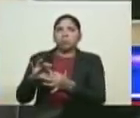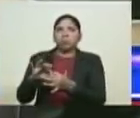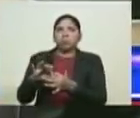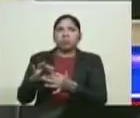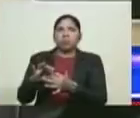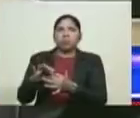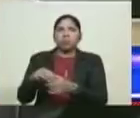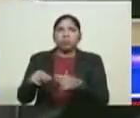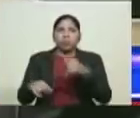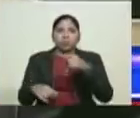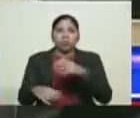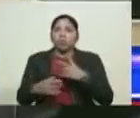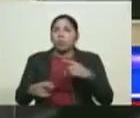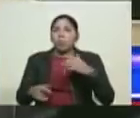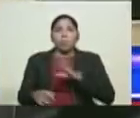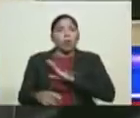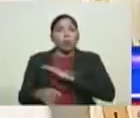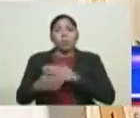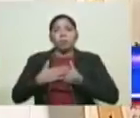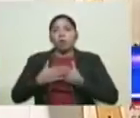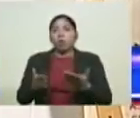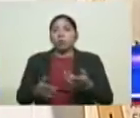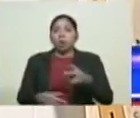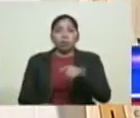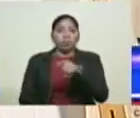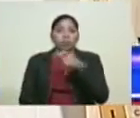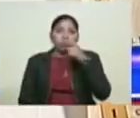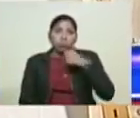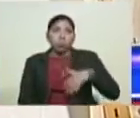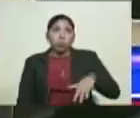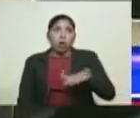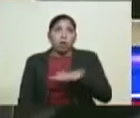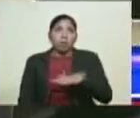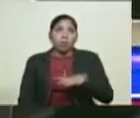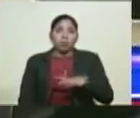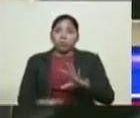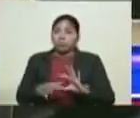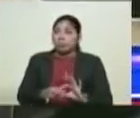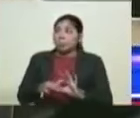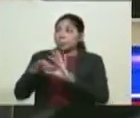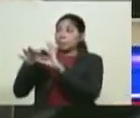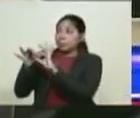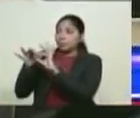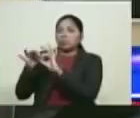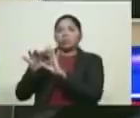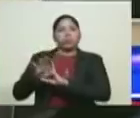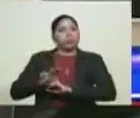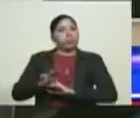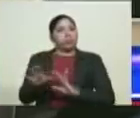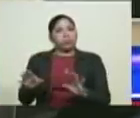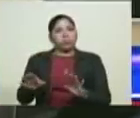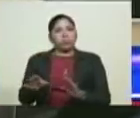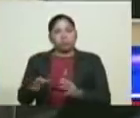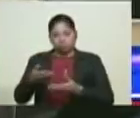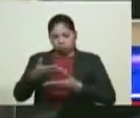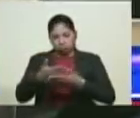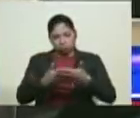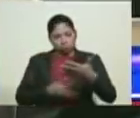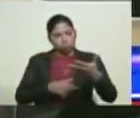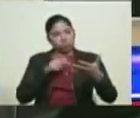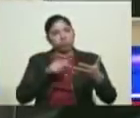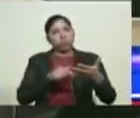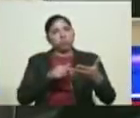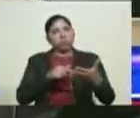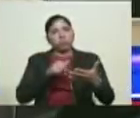lo que ha sido la voluntad del pueblo. El pueblo sale a votar y esa expresión se va a ver en los resultados que emita el Consejo Nacional